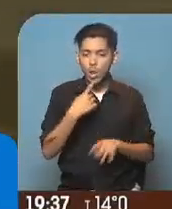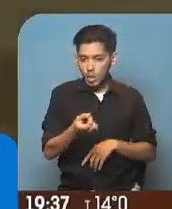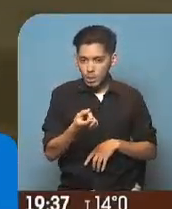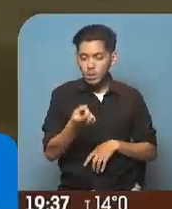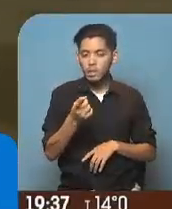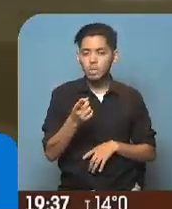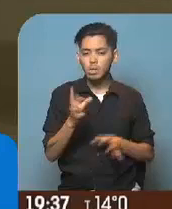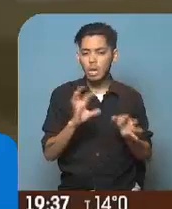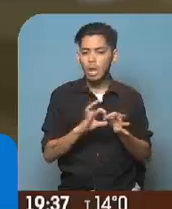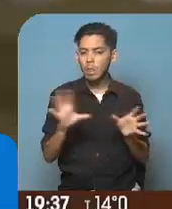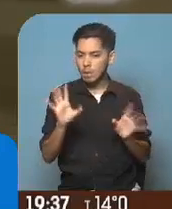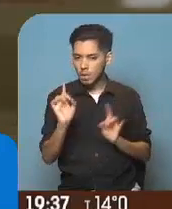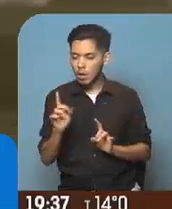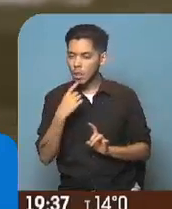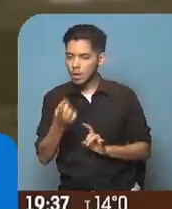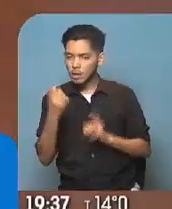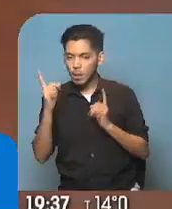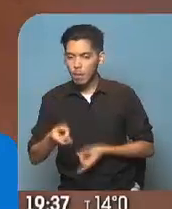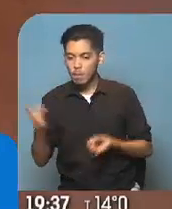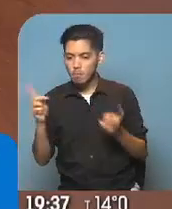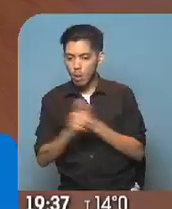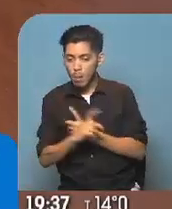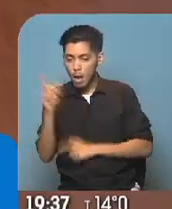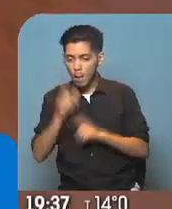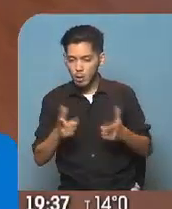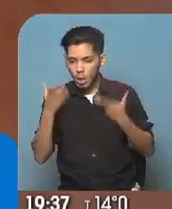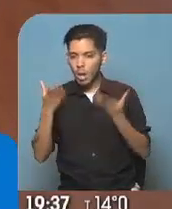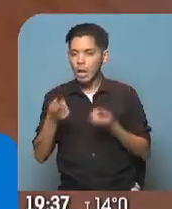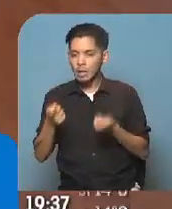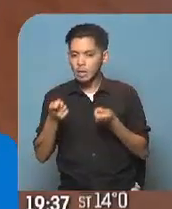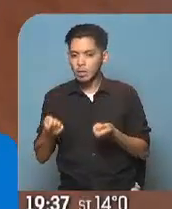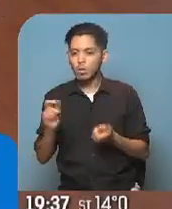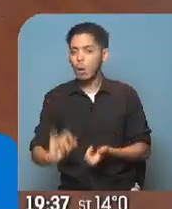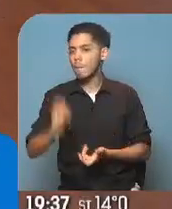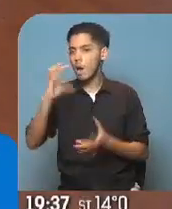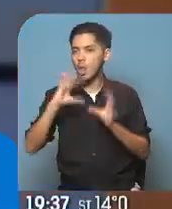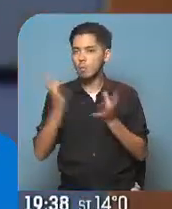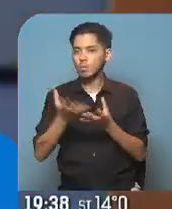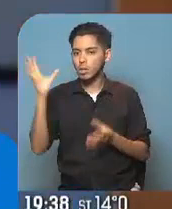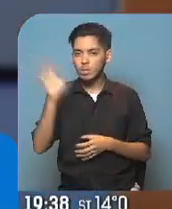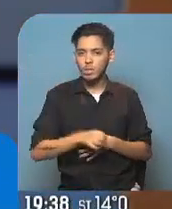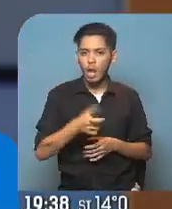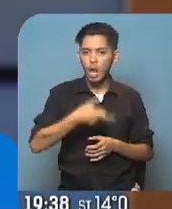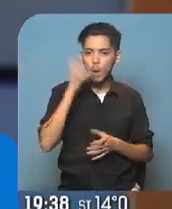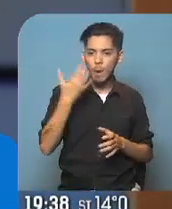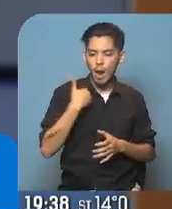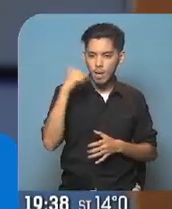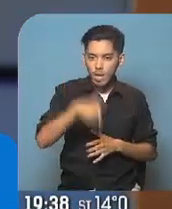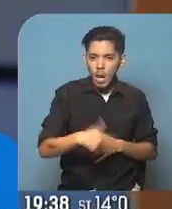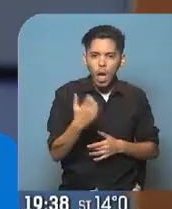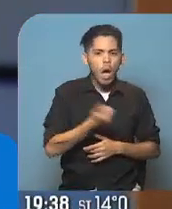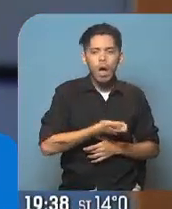independientemente eso tiene problemas de que la gente le exige a él como esa figura mejor del mundo que traiga la copa a la argentina cuánto